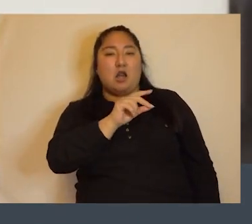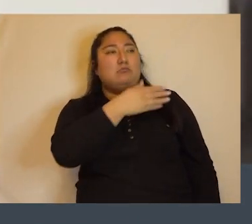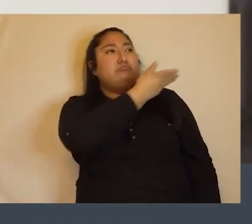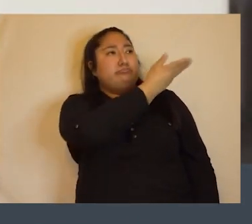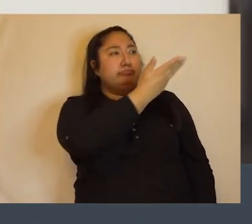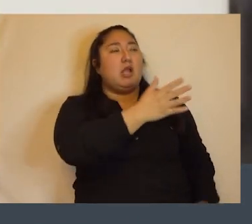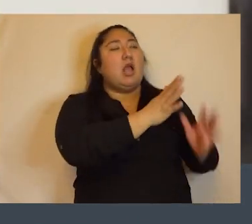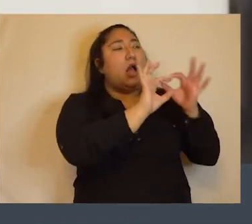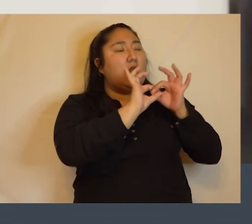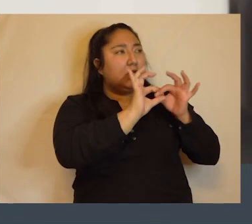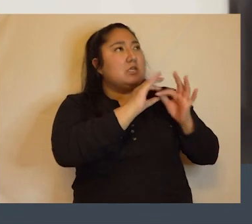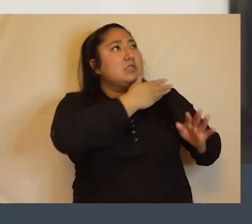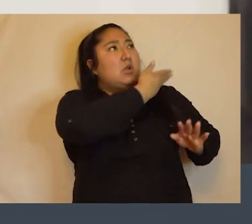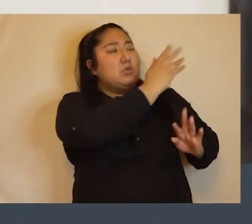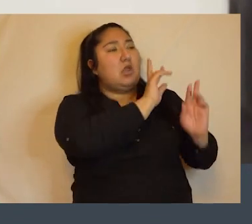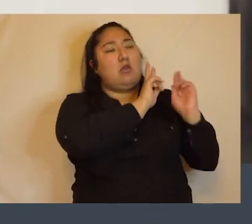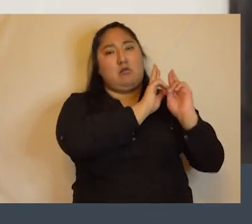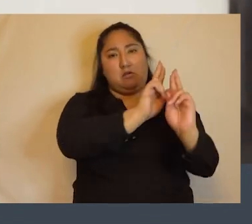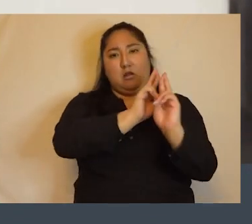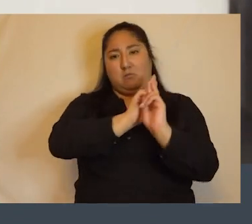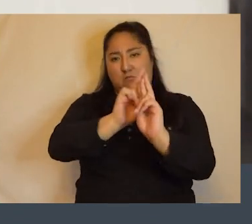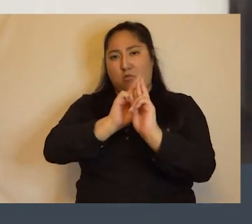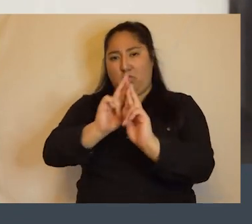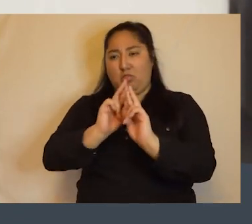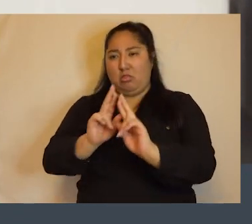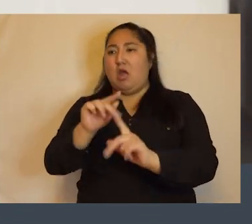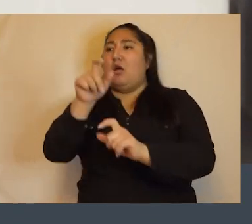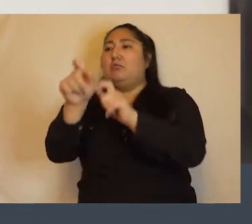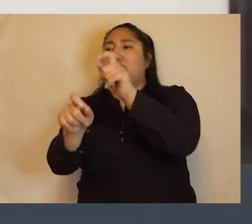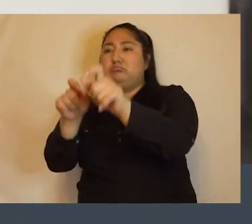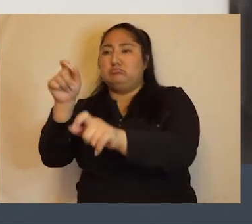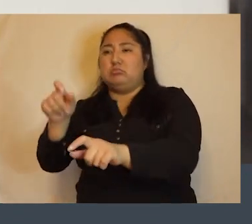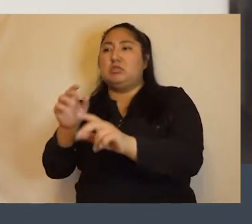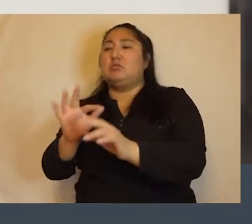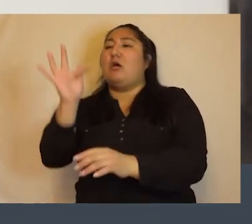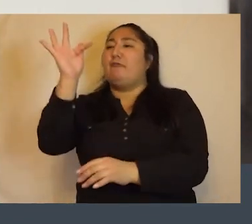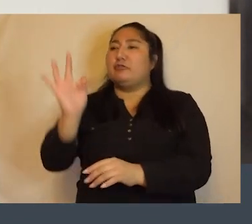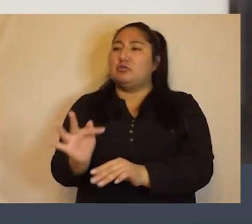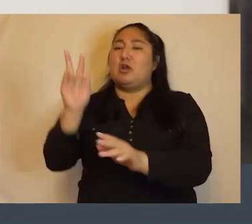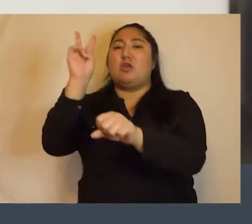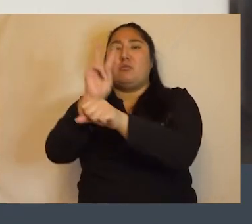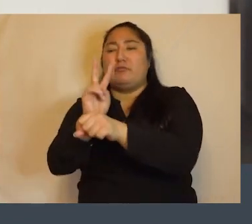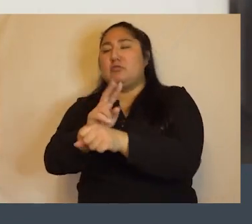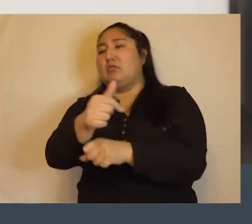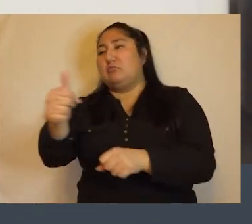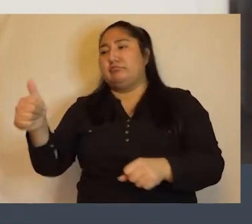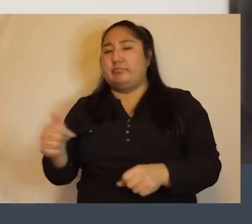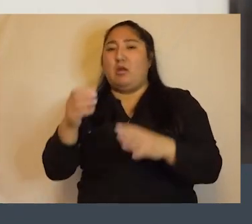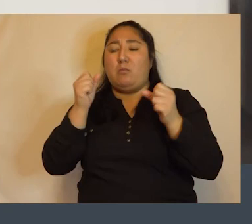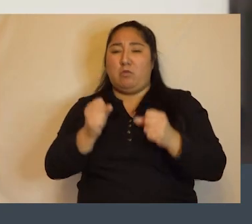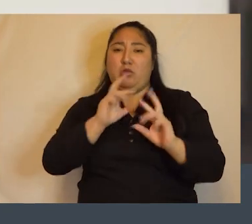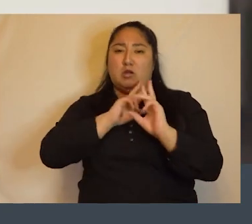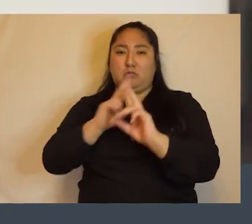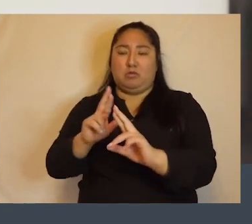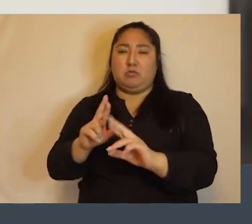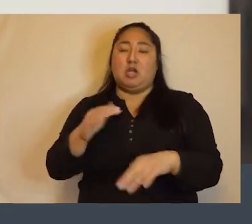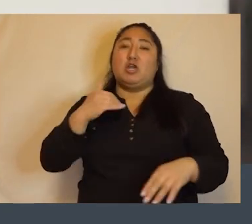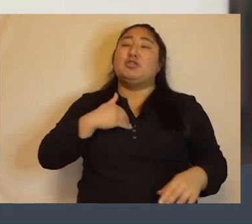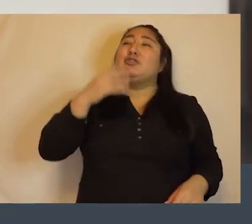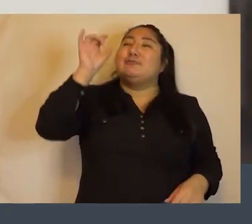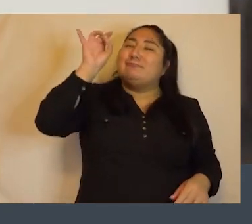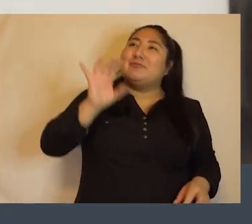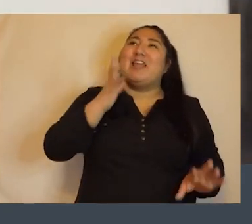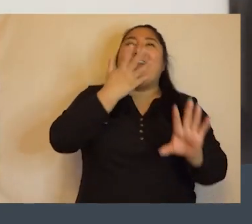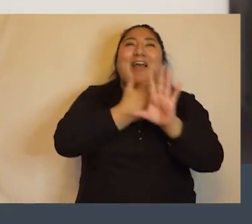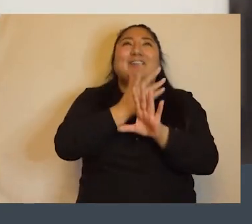Hernán por las preguntas, por darle la oportunidad a académicos, profesores, funcionarios de poder responder. A lo